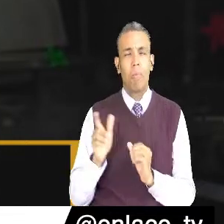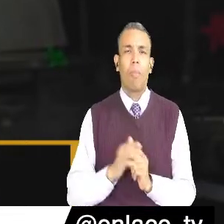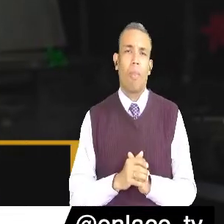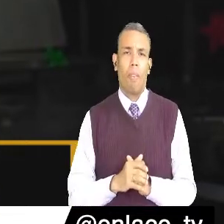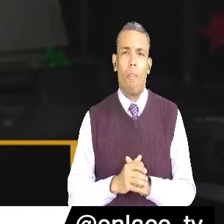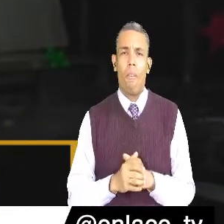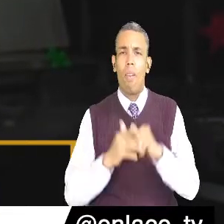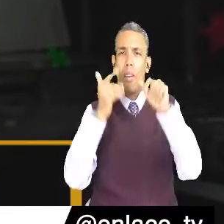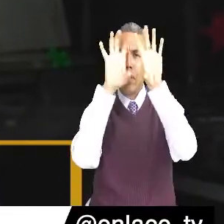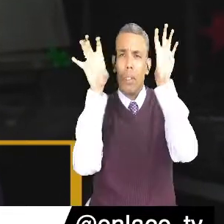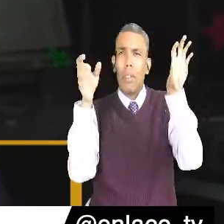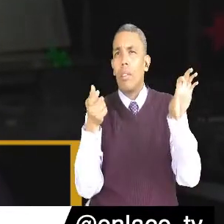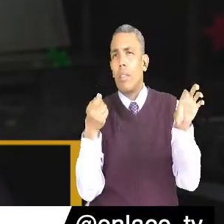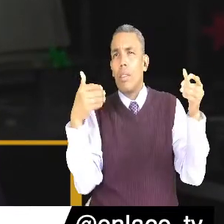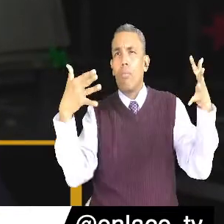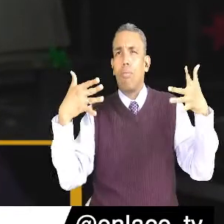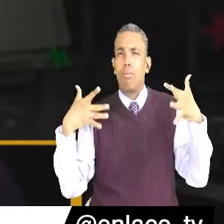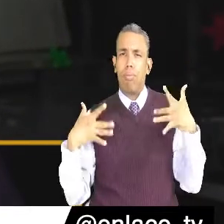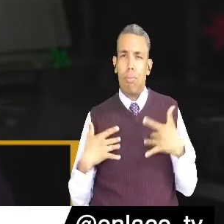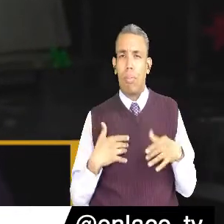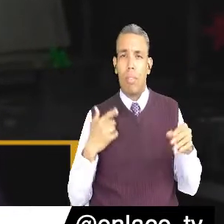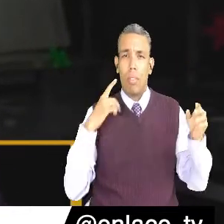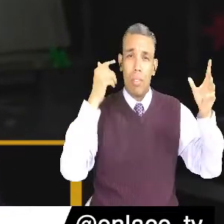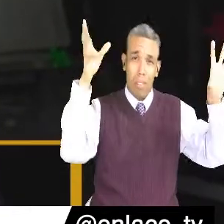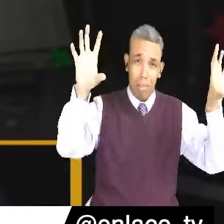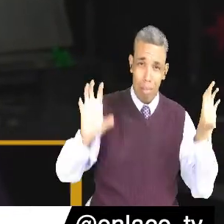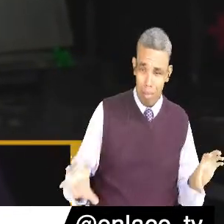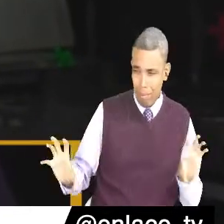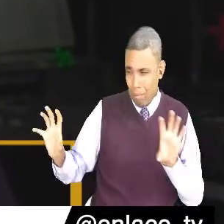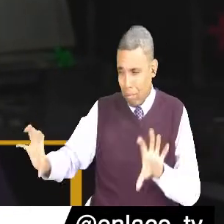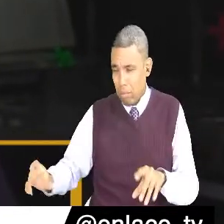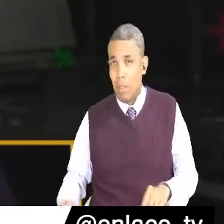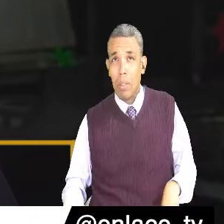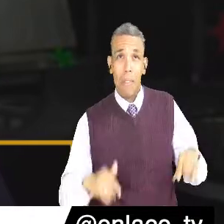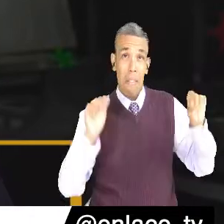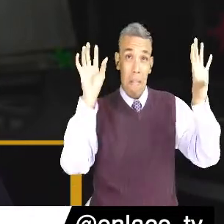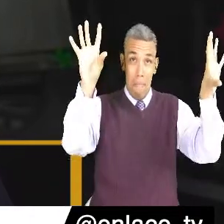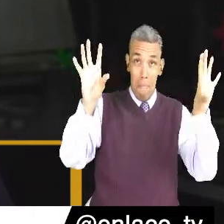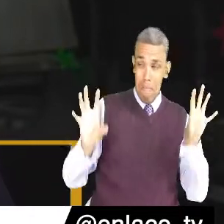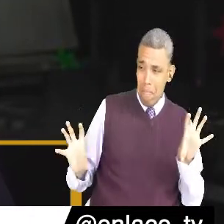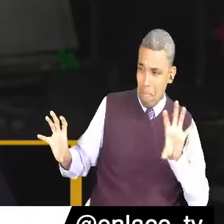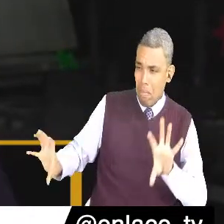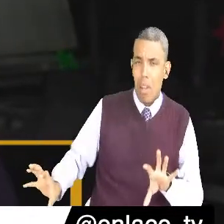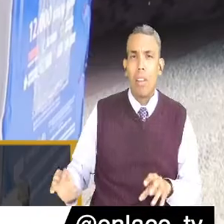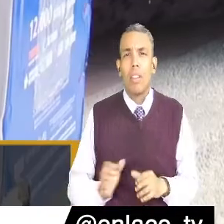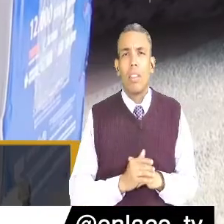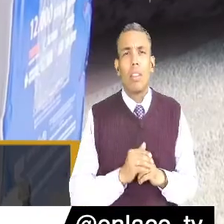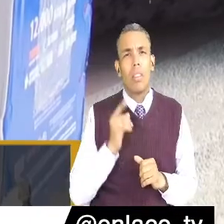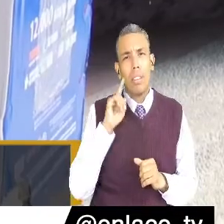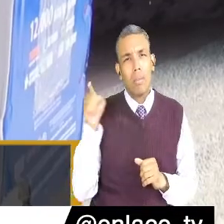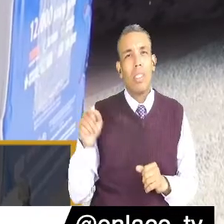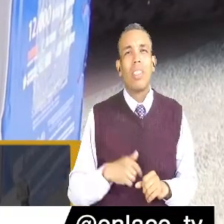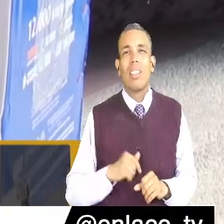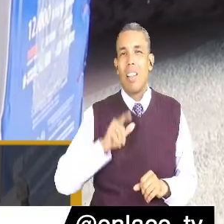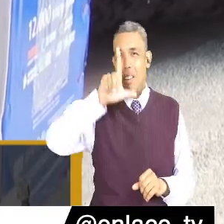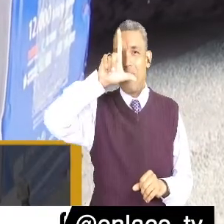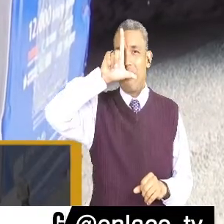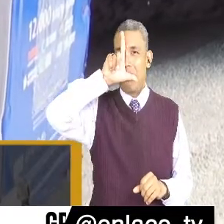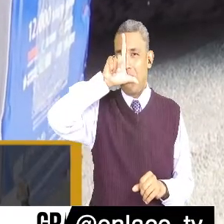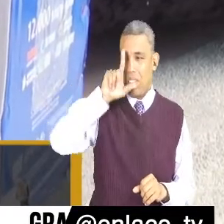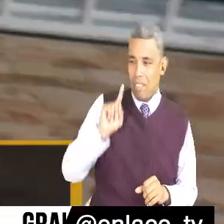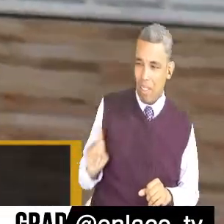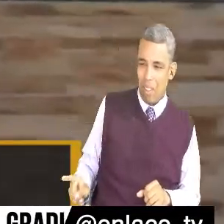más los embarcaron, hacia dónde los echaron. Son un aire de 24.000 BTU marca Inverter, marca LG. Los electrodomésticos fueron